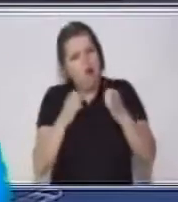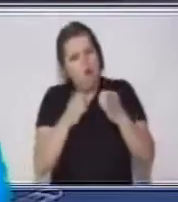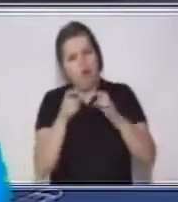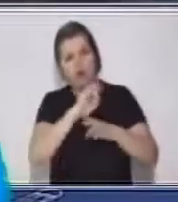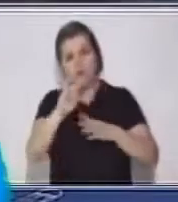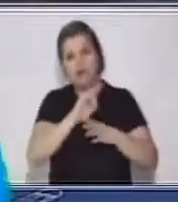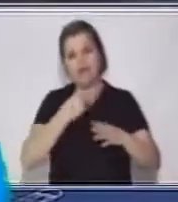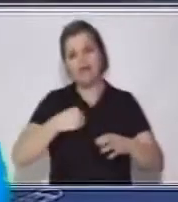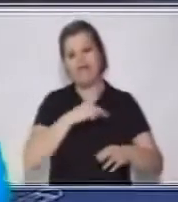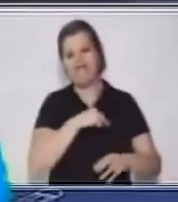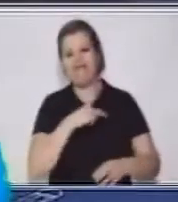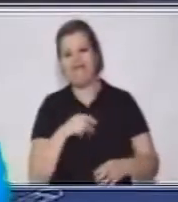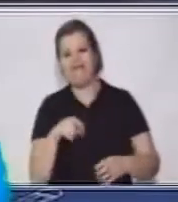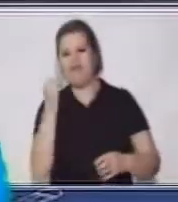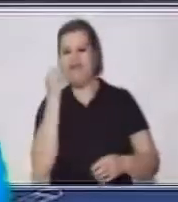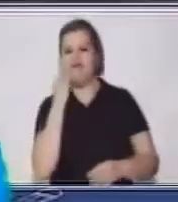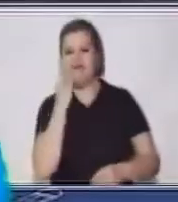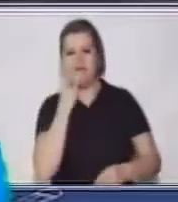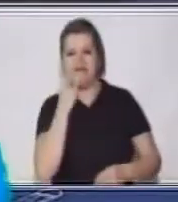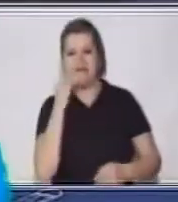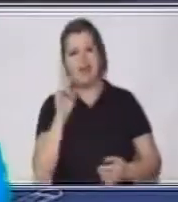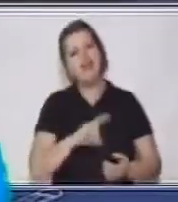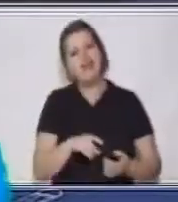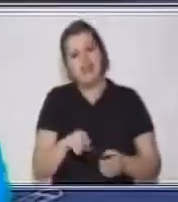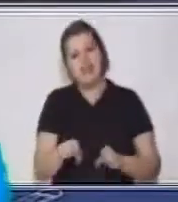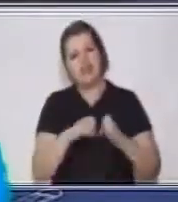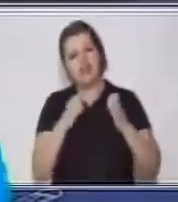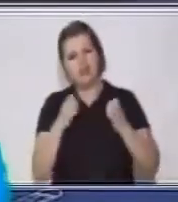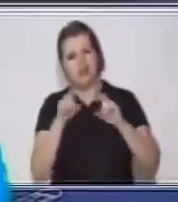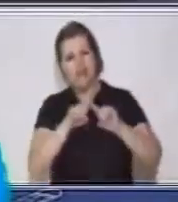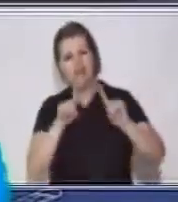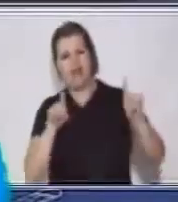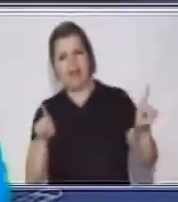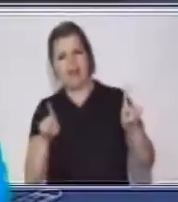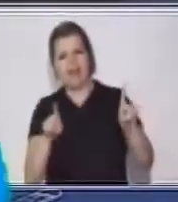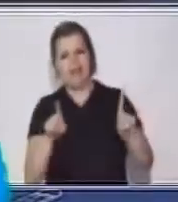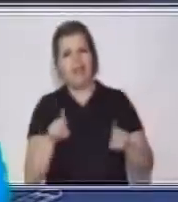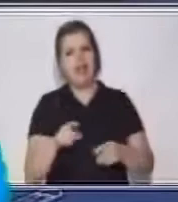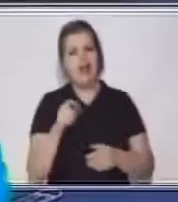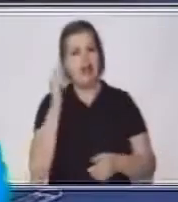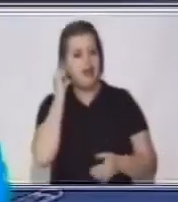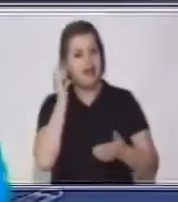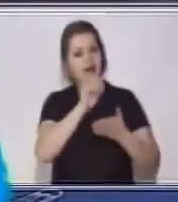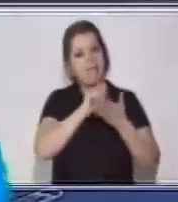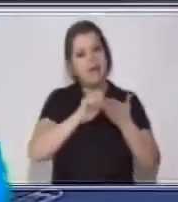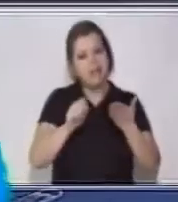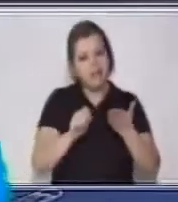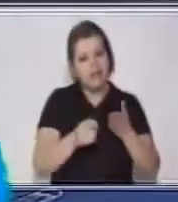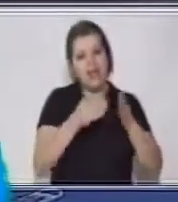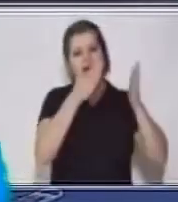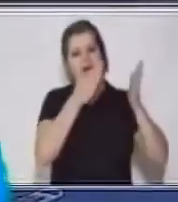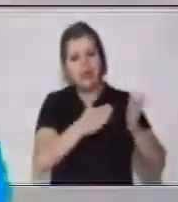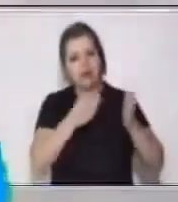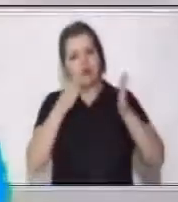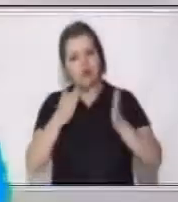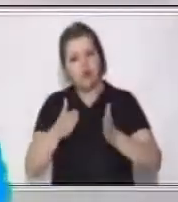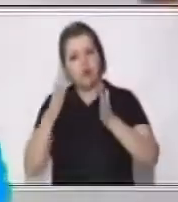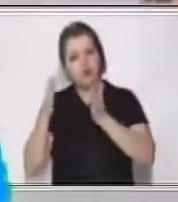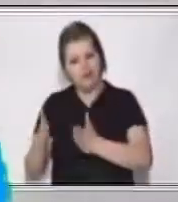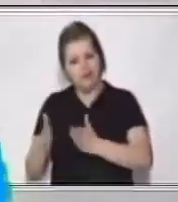comparación de la gramática descriptiva, que es lo que realiza es ese estudio de la estructura principal de la